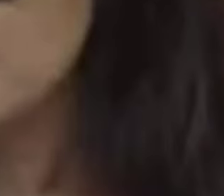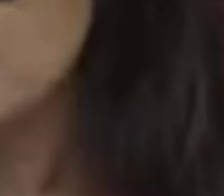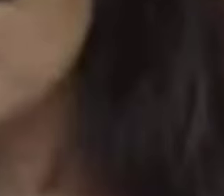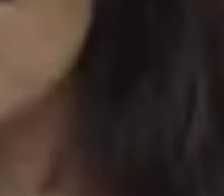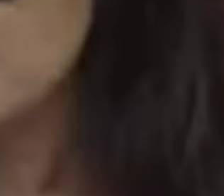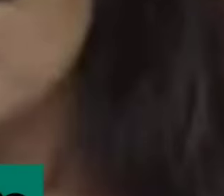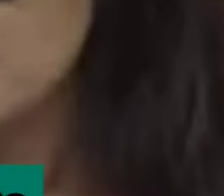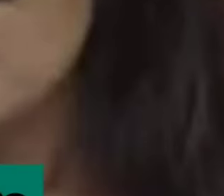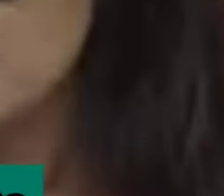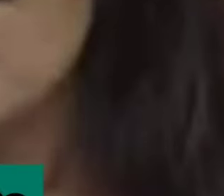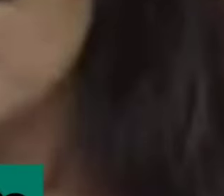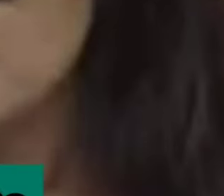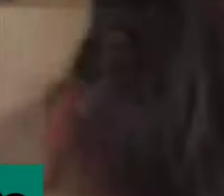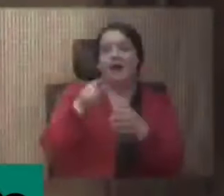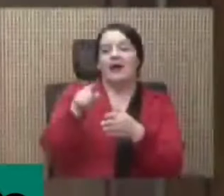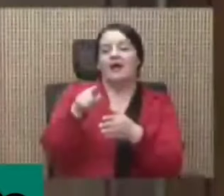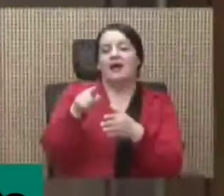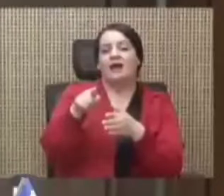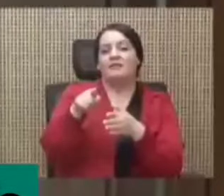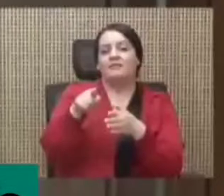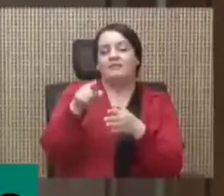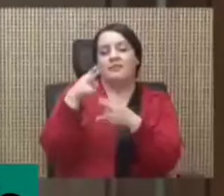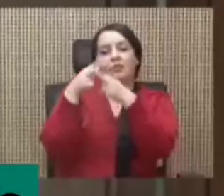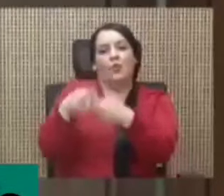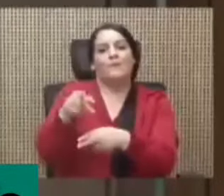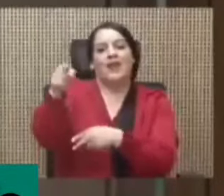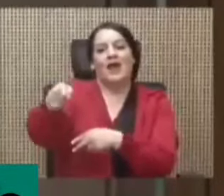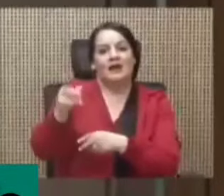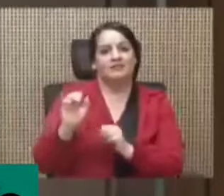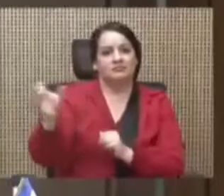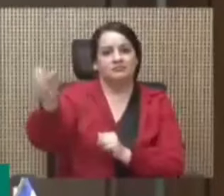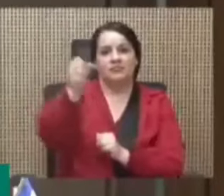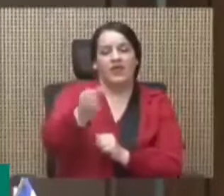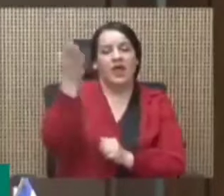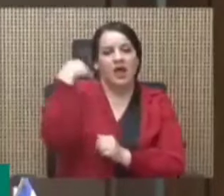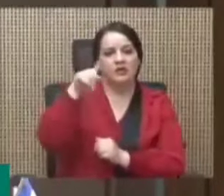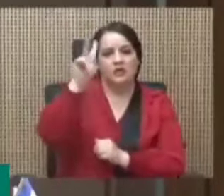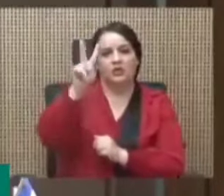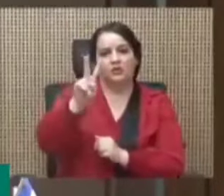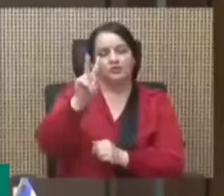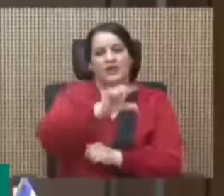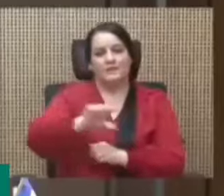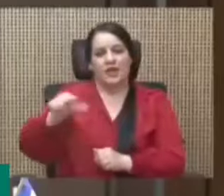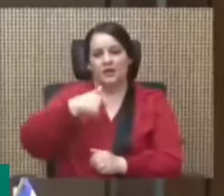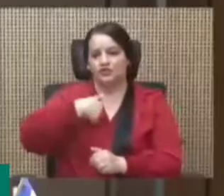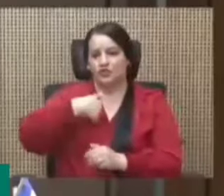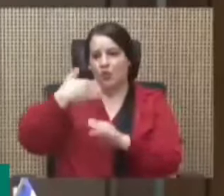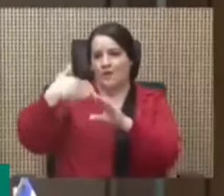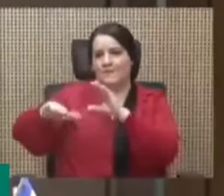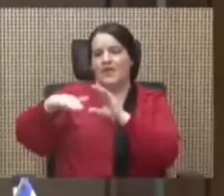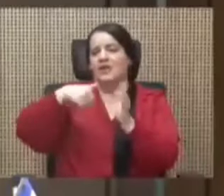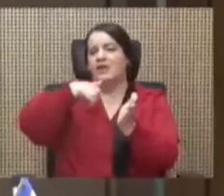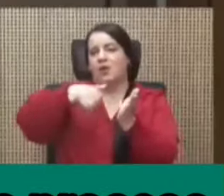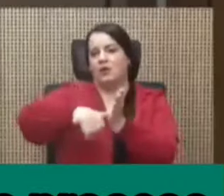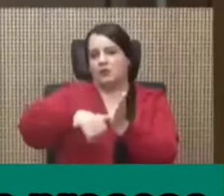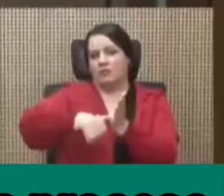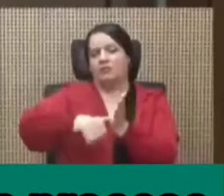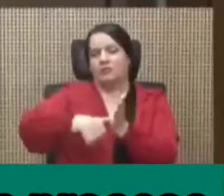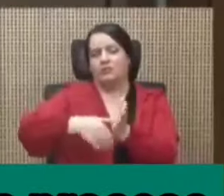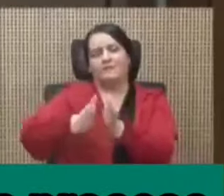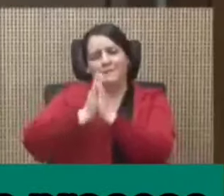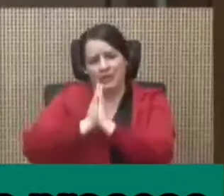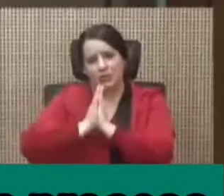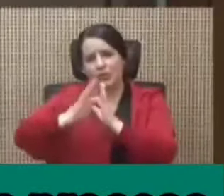dedo. Y creo que ya usted tiene su conocimiento, que desde hace 2 semanas le mandé un oficio donde le solicito muy respetuosamente que me haga